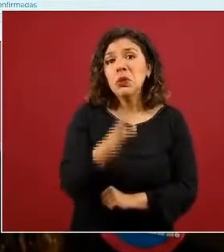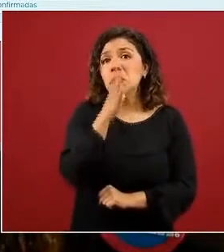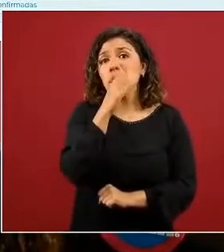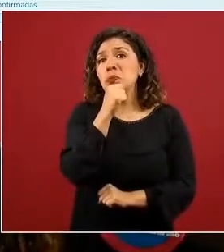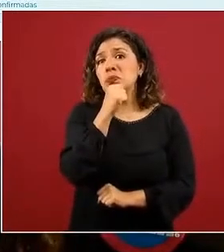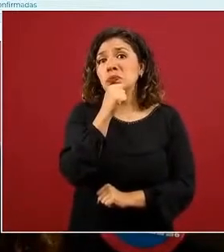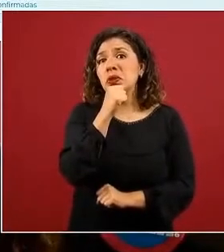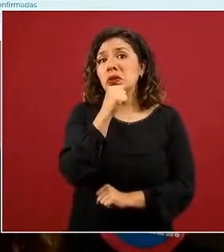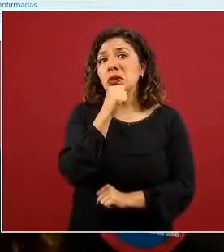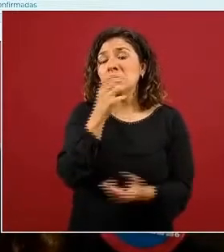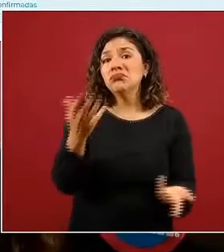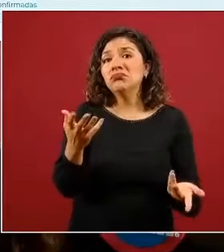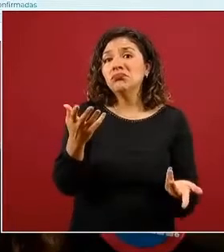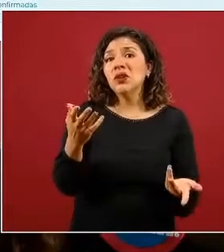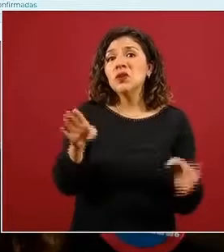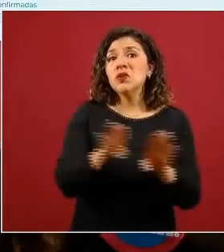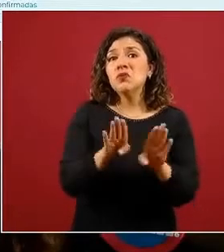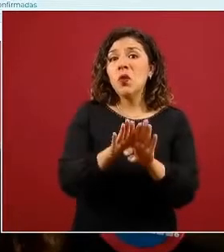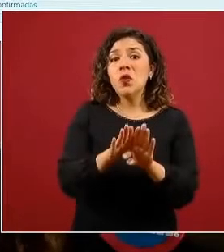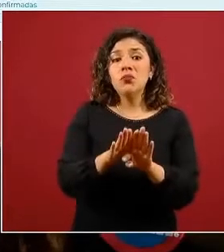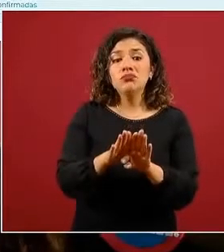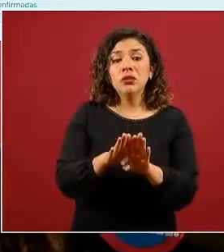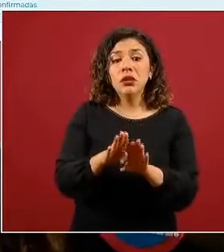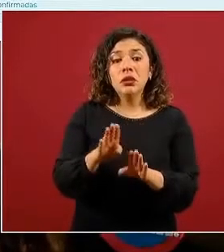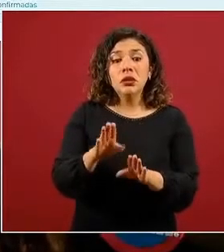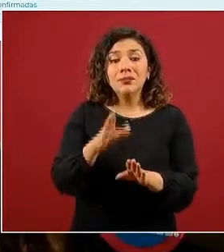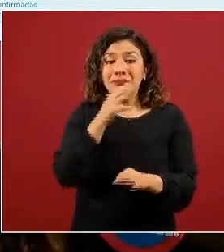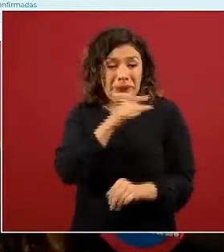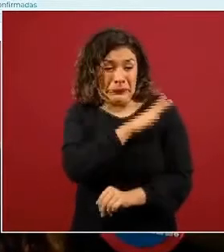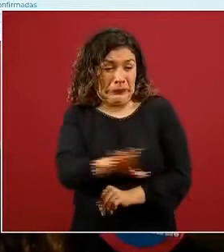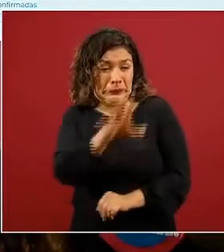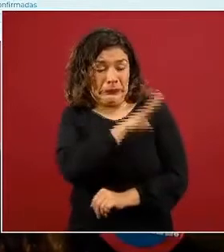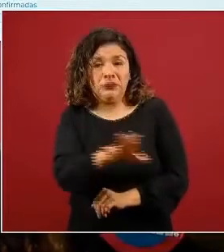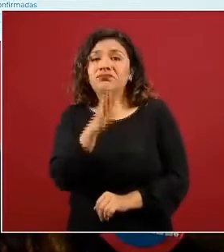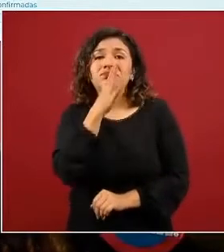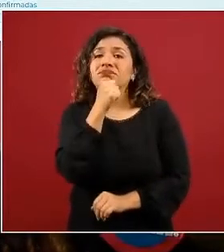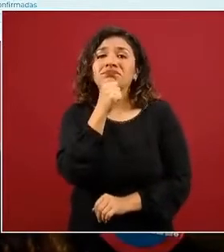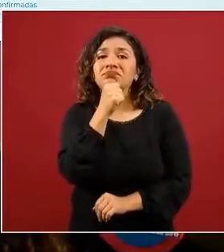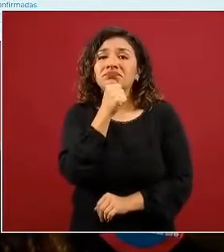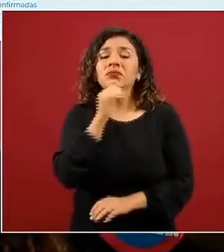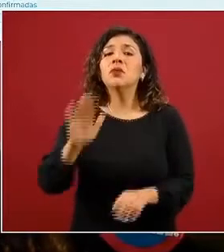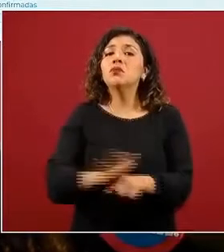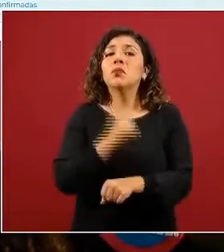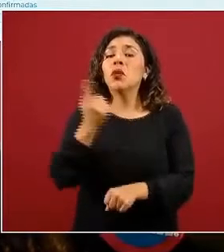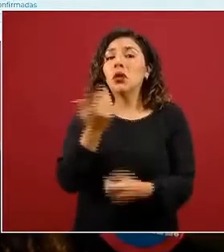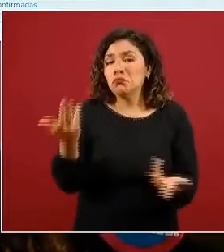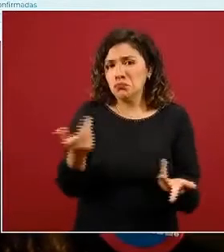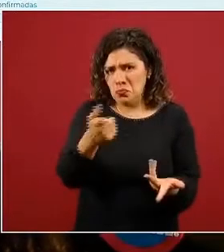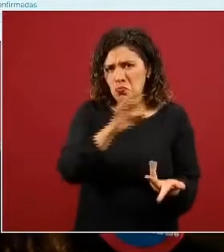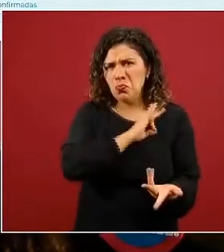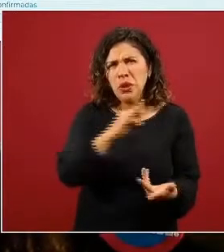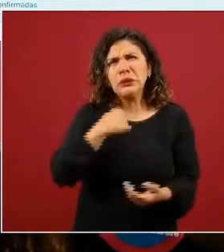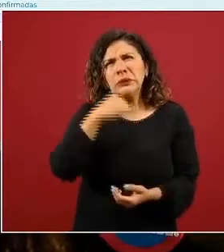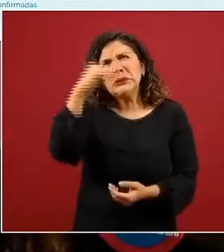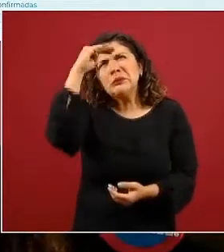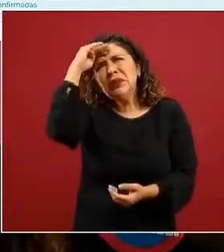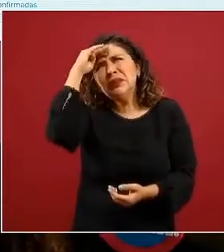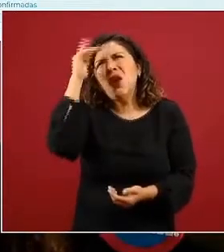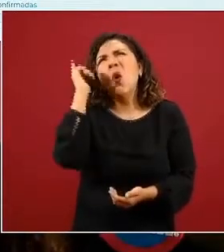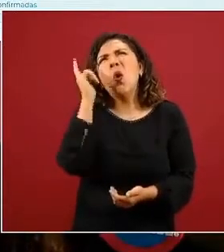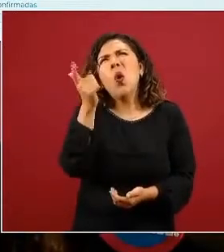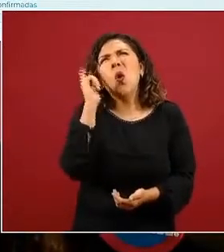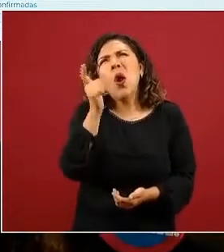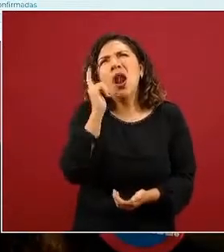inescapablemente lo tenemos que correr. ¿Por qué razón? Porque aunque uno podría desearlo en términos